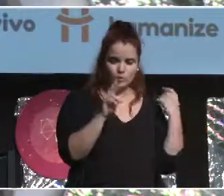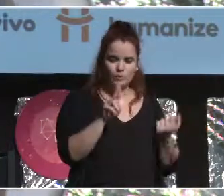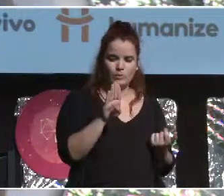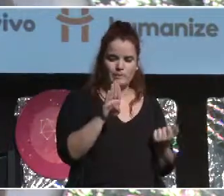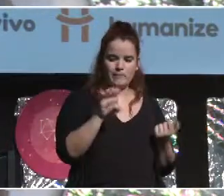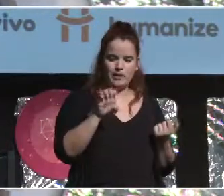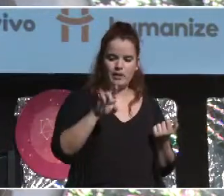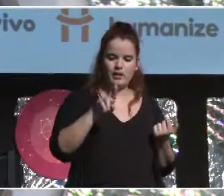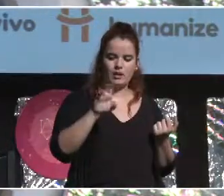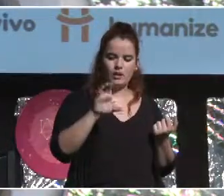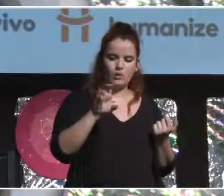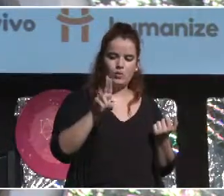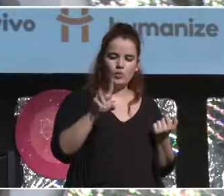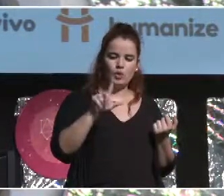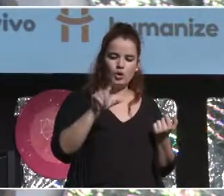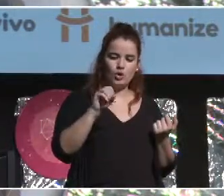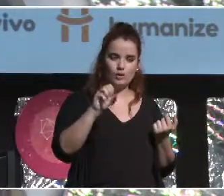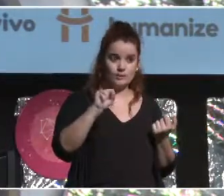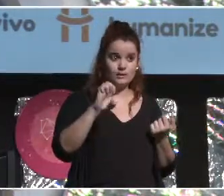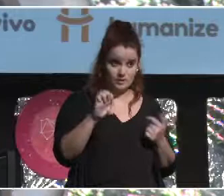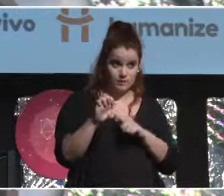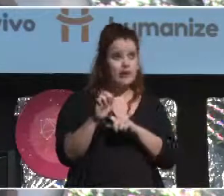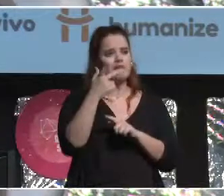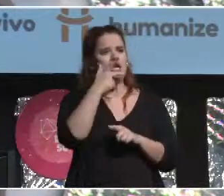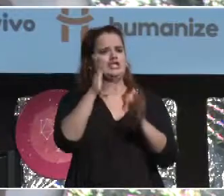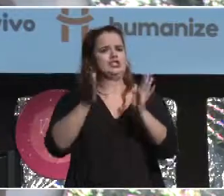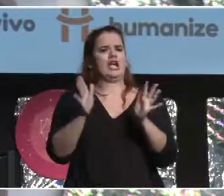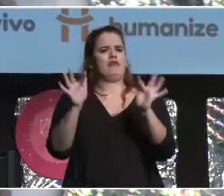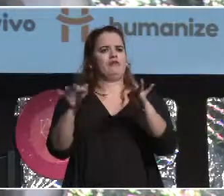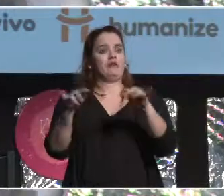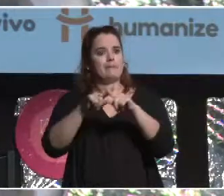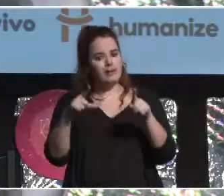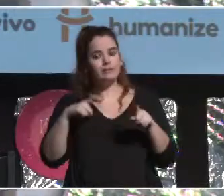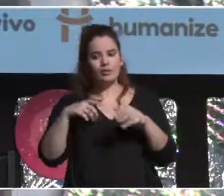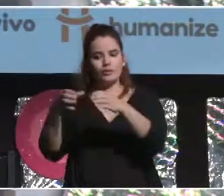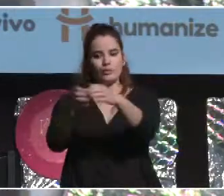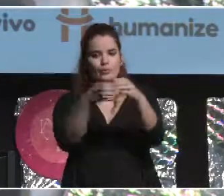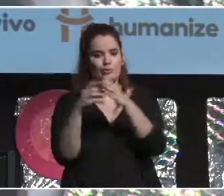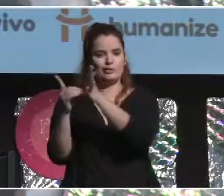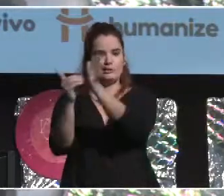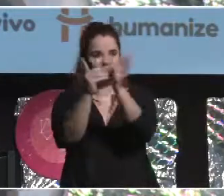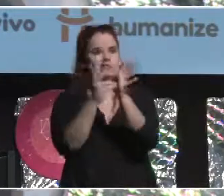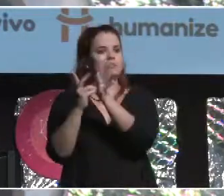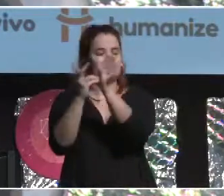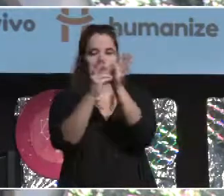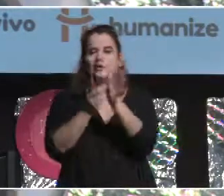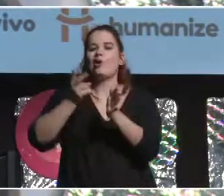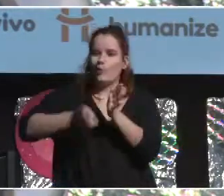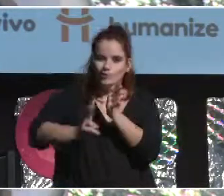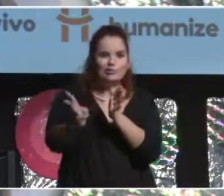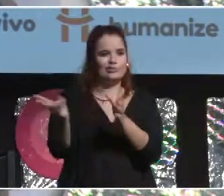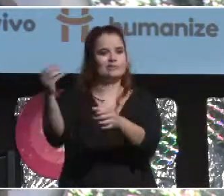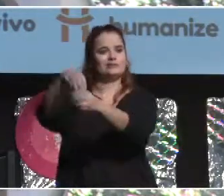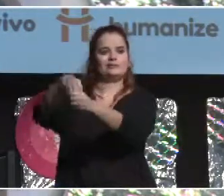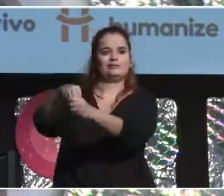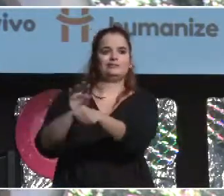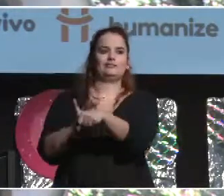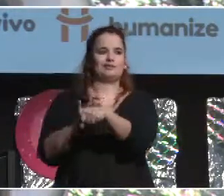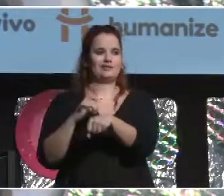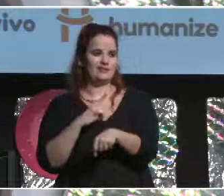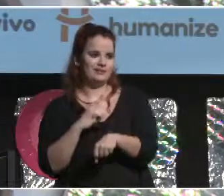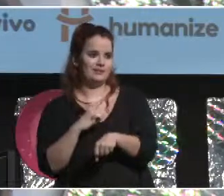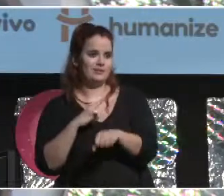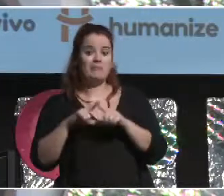de los indígenas, algunas comunidades indígenas sigue impactando, pero si lo vemos como un general, como un país, ya está erradicada.